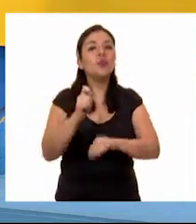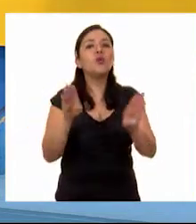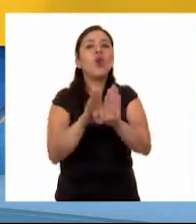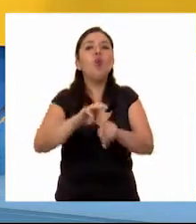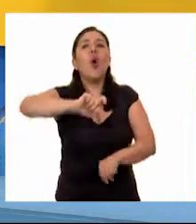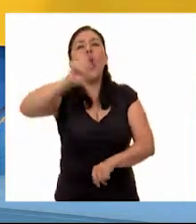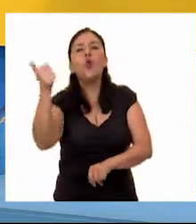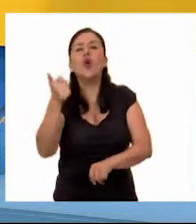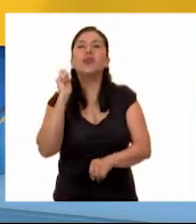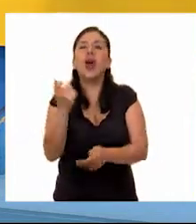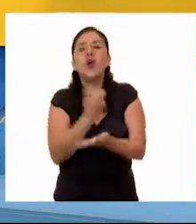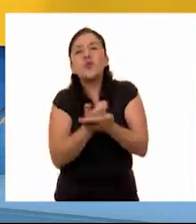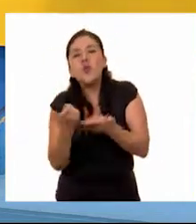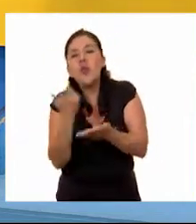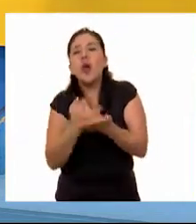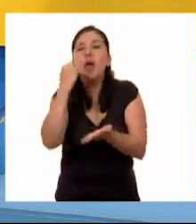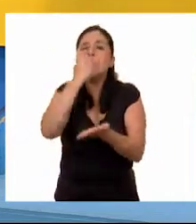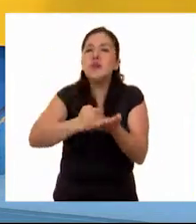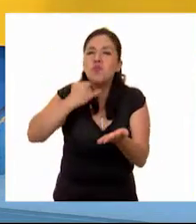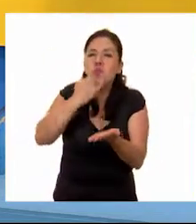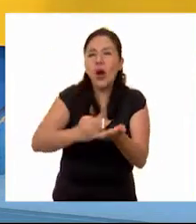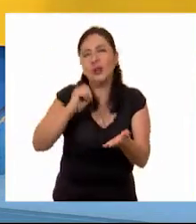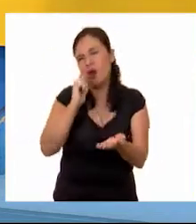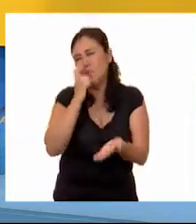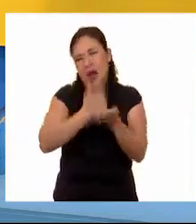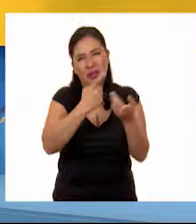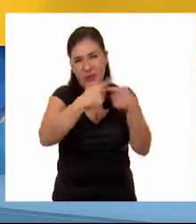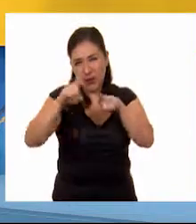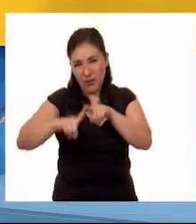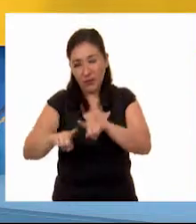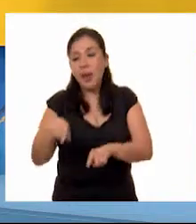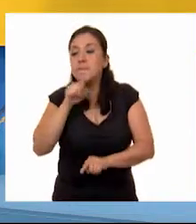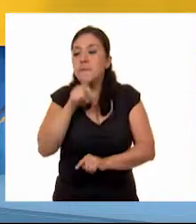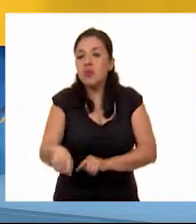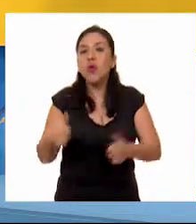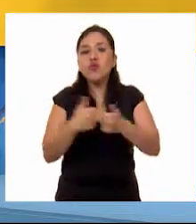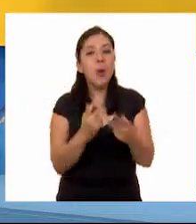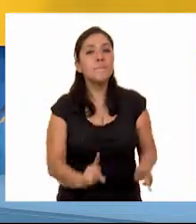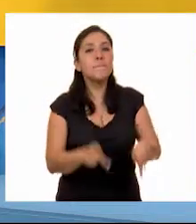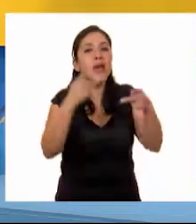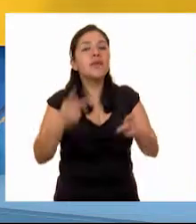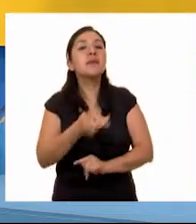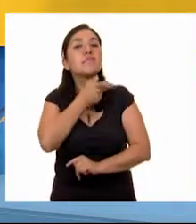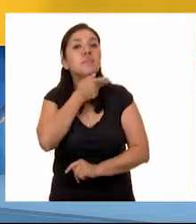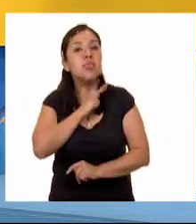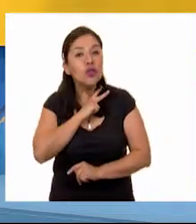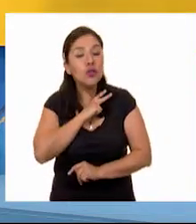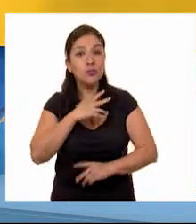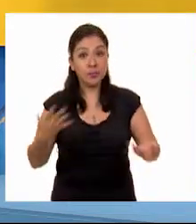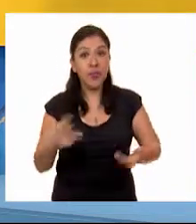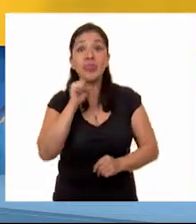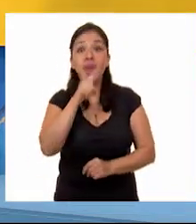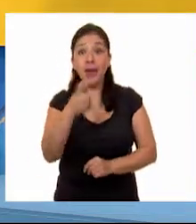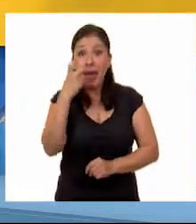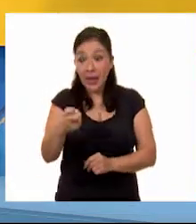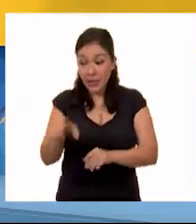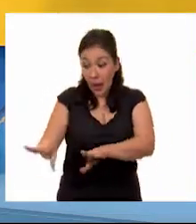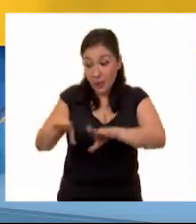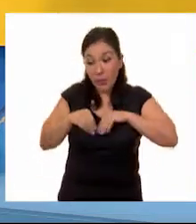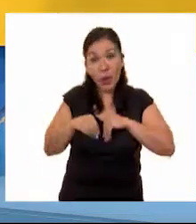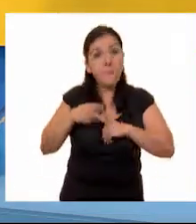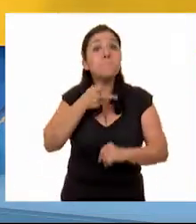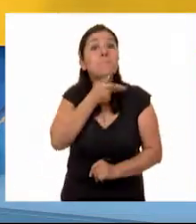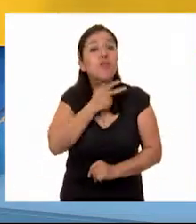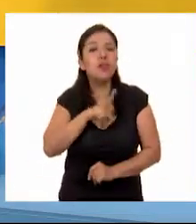cobro de impuestos y el cobro de derechos, y también a través de la venta del petróleo. Además, la expropiación petrolera fue